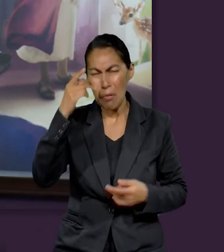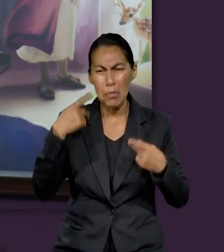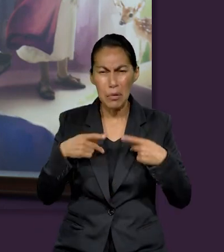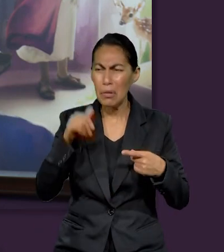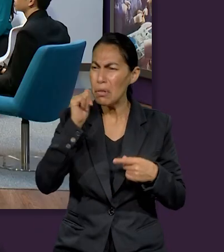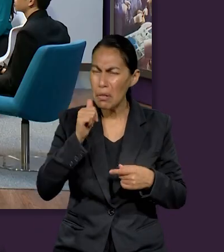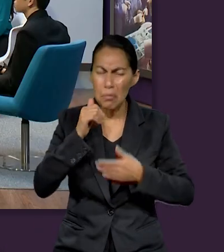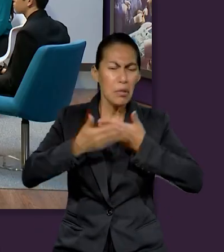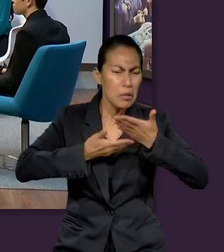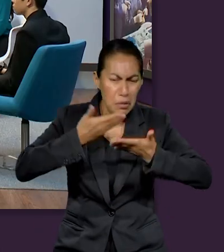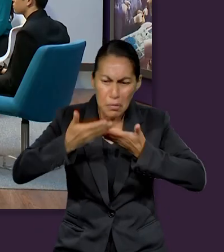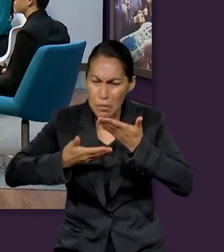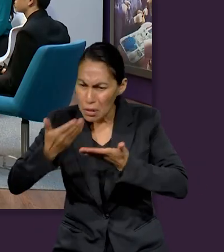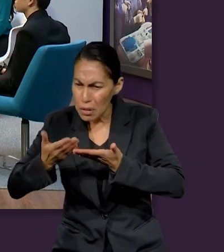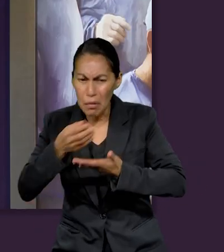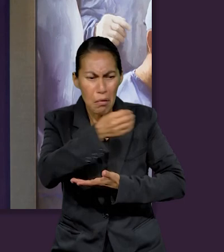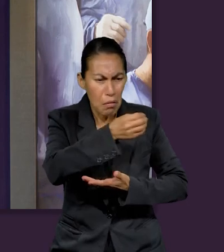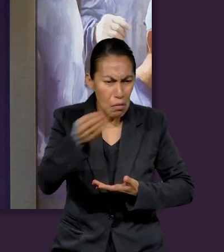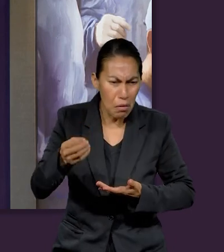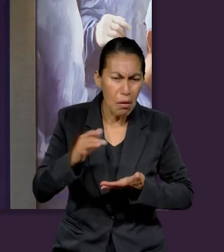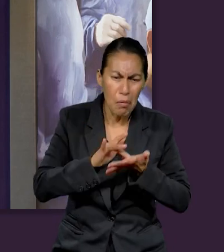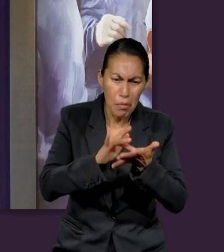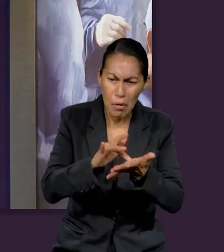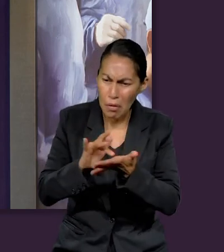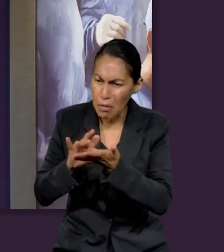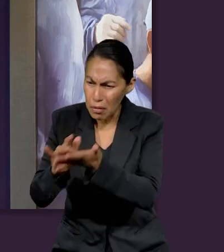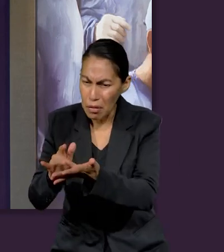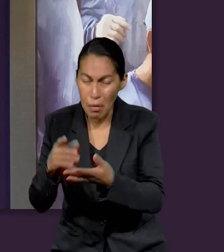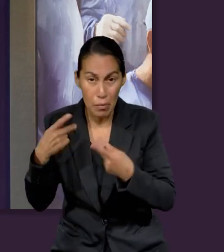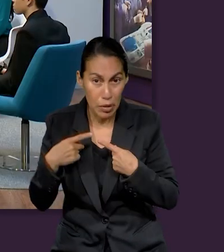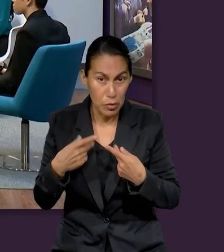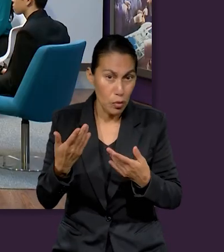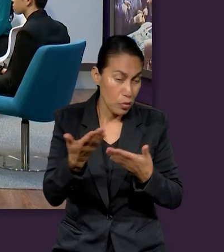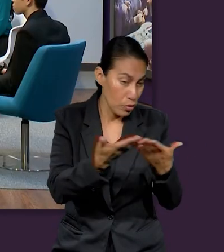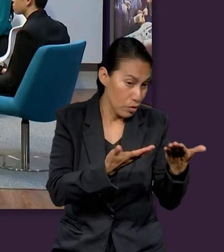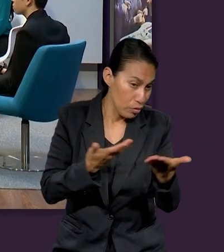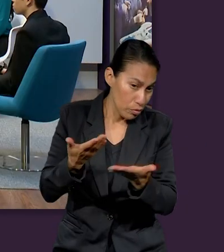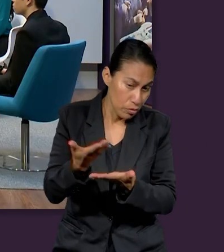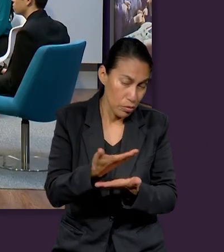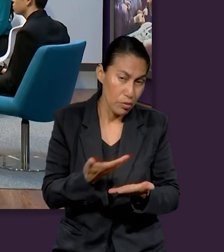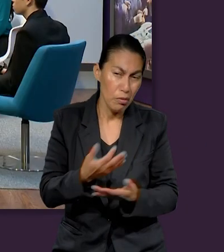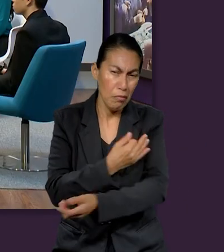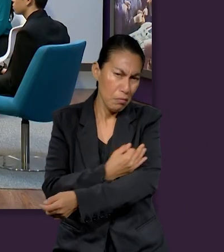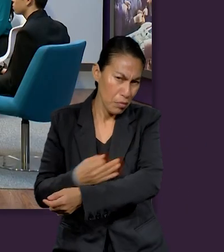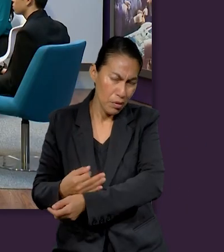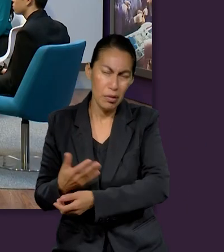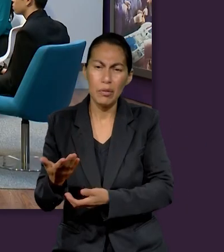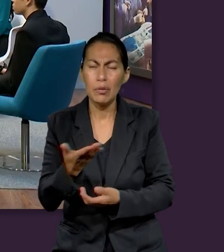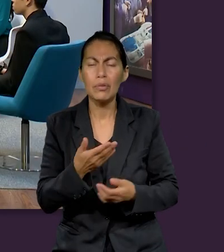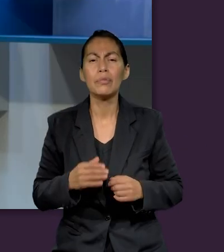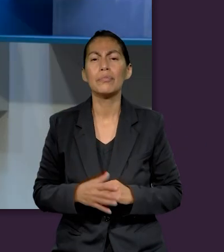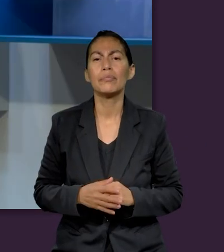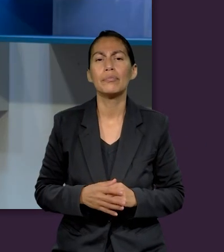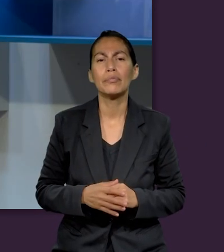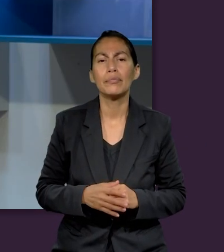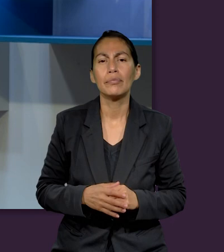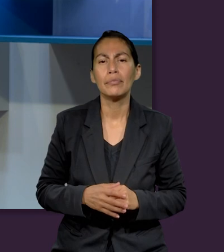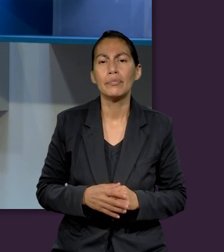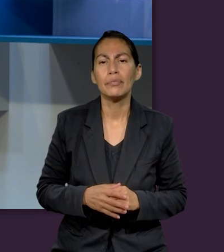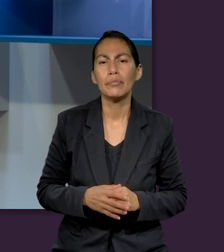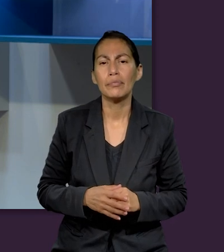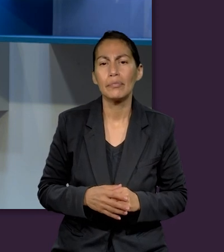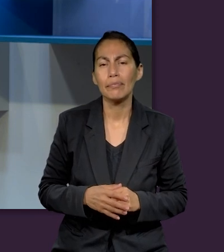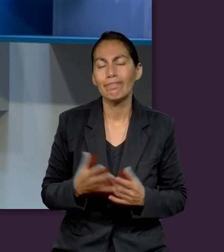alguien que estuvo en el servicio siempre estuvo administrando a tanto a sus familias como a las relaciones allí interpersonales que tenía